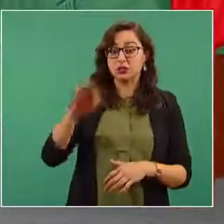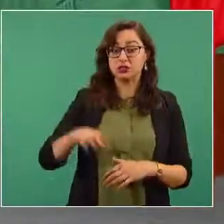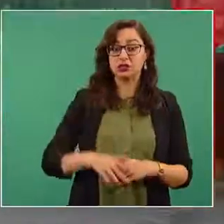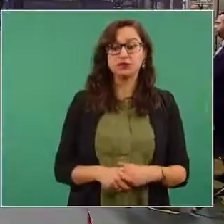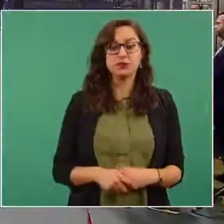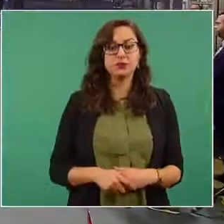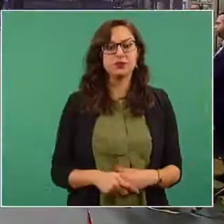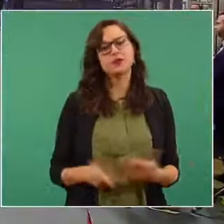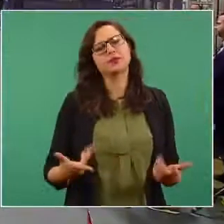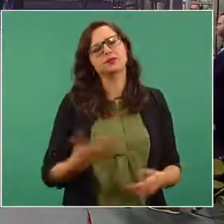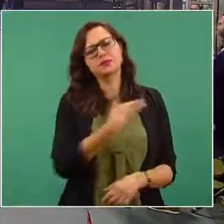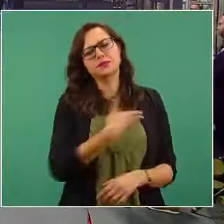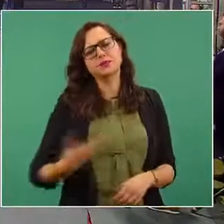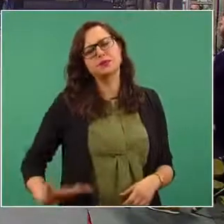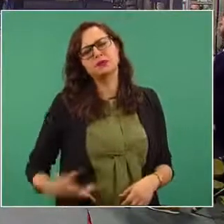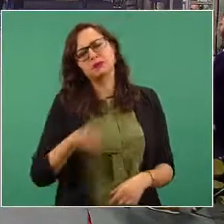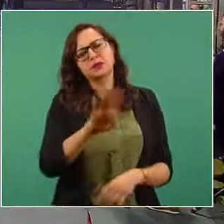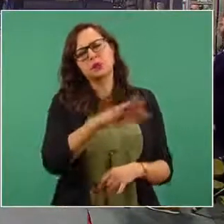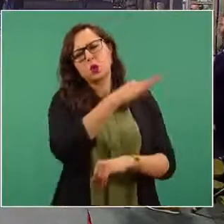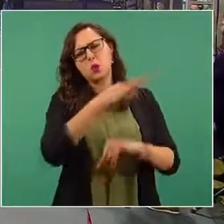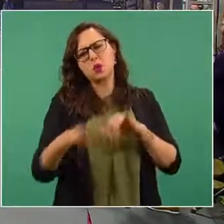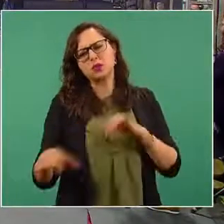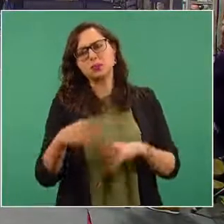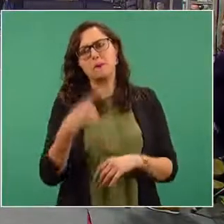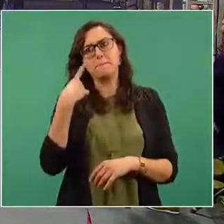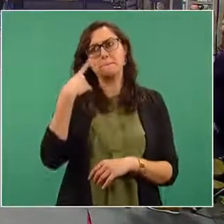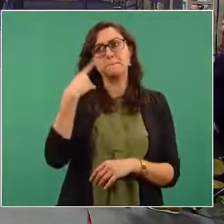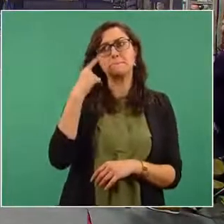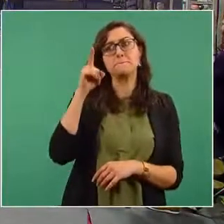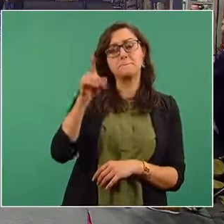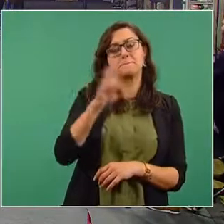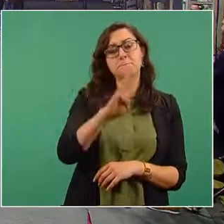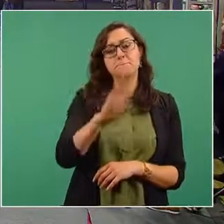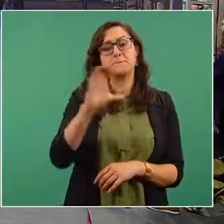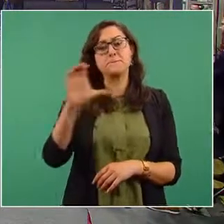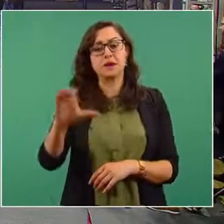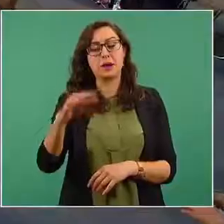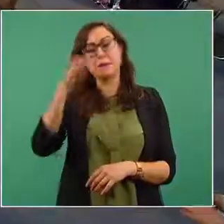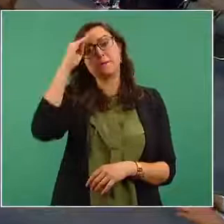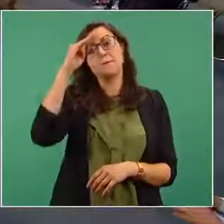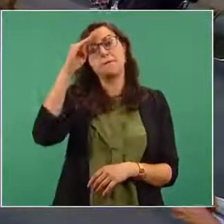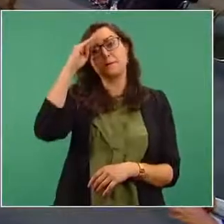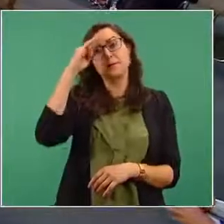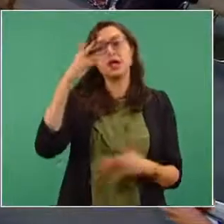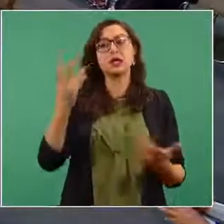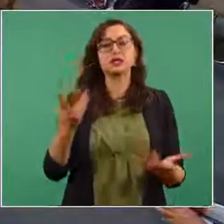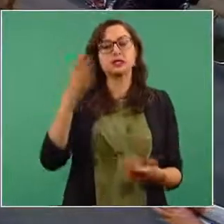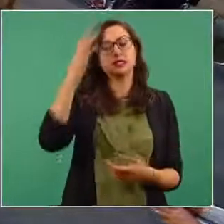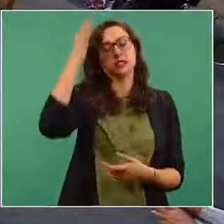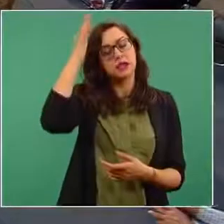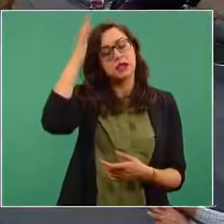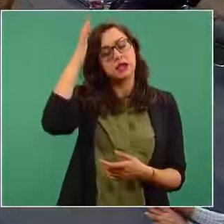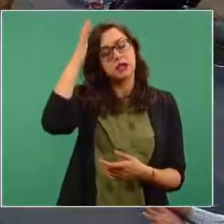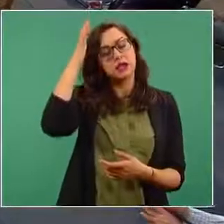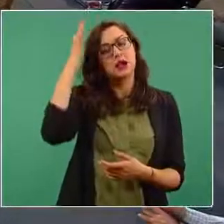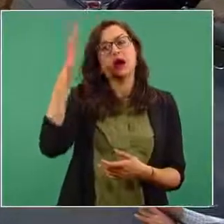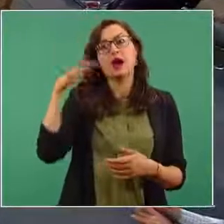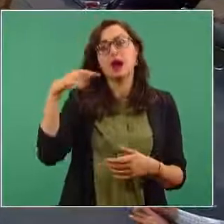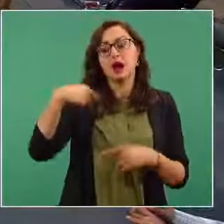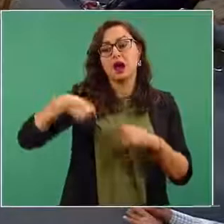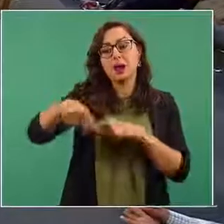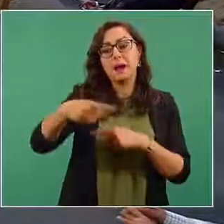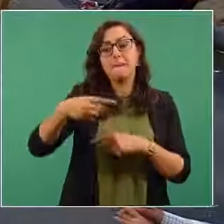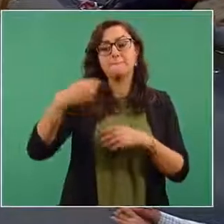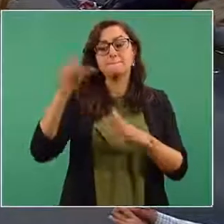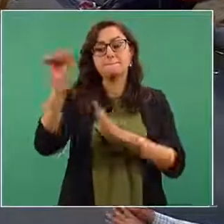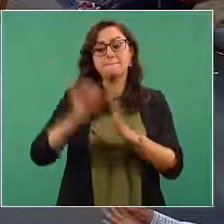Presidente, ya por último, Baja California contempla el regreso a clases presenciales de 2 escuelas por municipio a finales de este mes